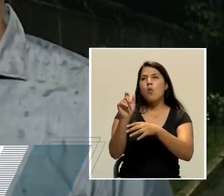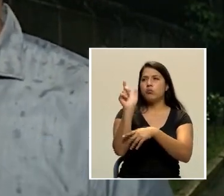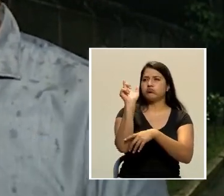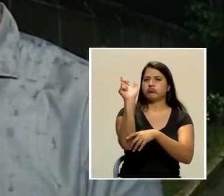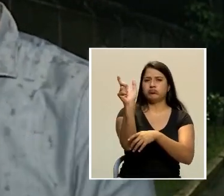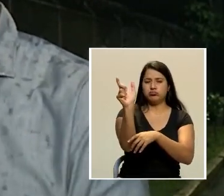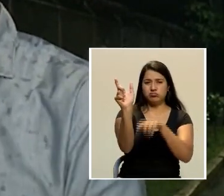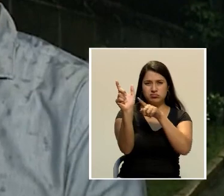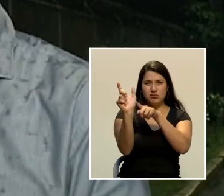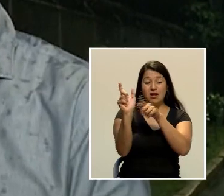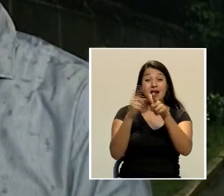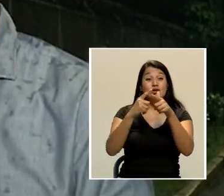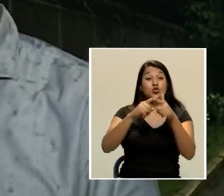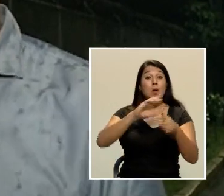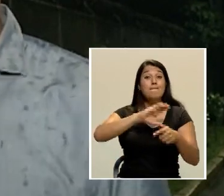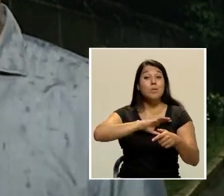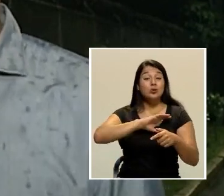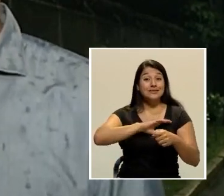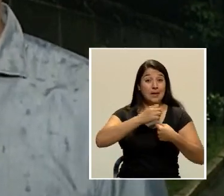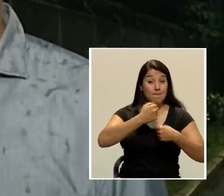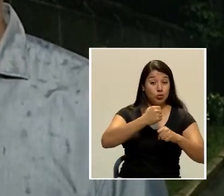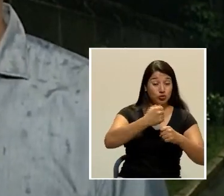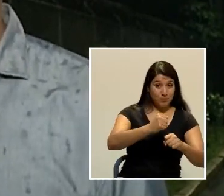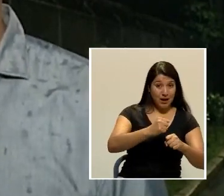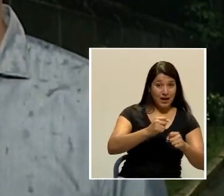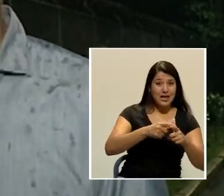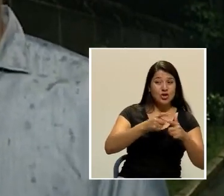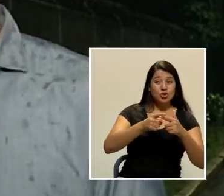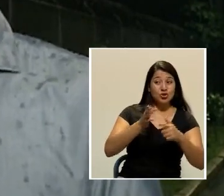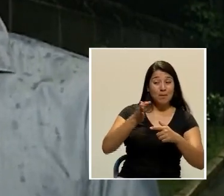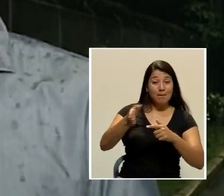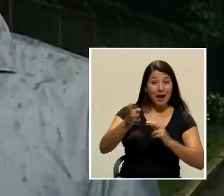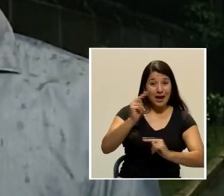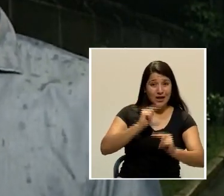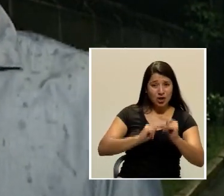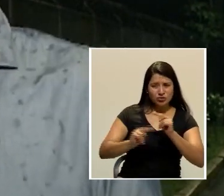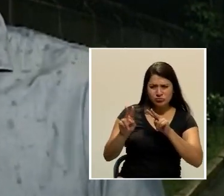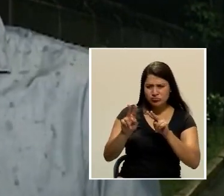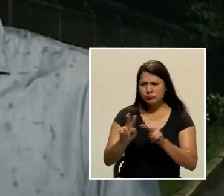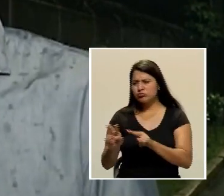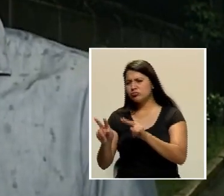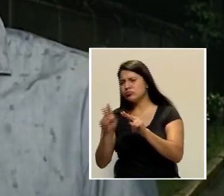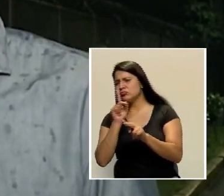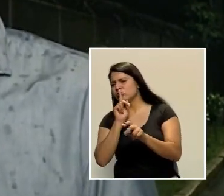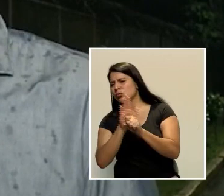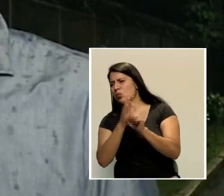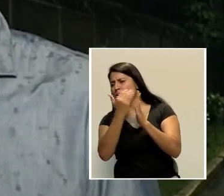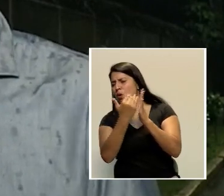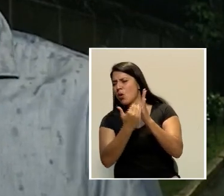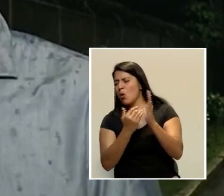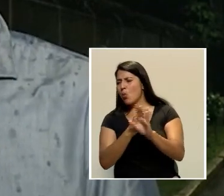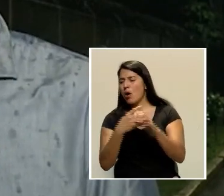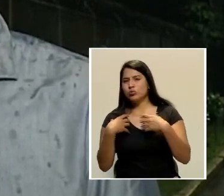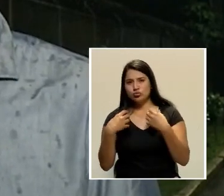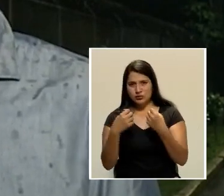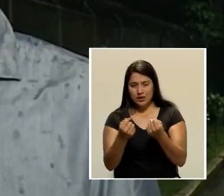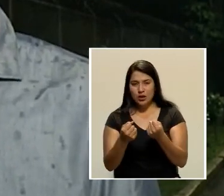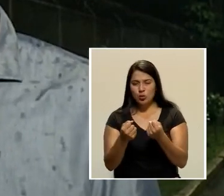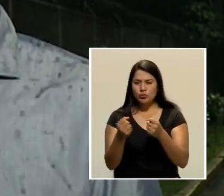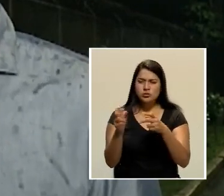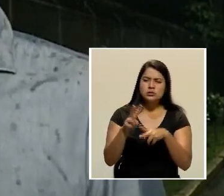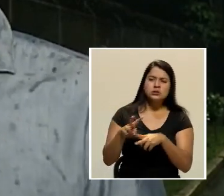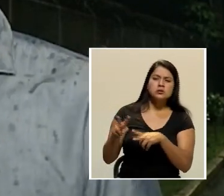Claro, en este momento en que salieron las posibilidades de establecer protocolos, en el caso de San Ramón, se establece una certificación